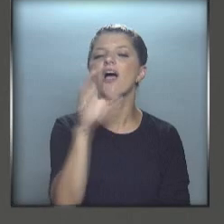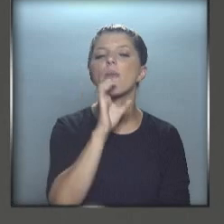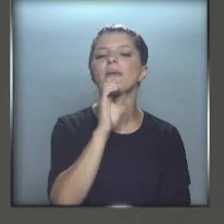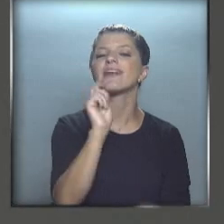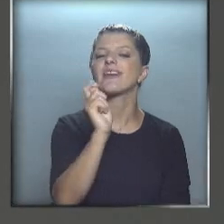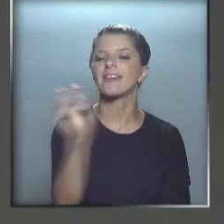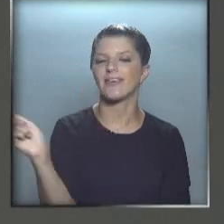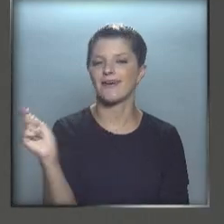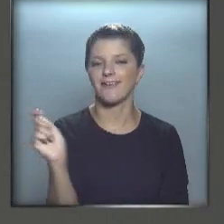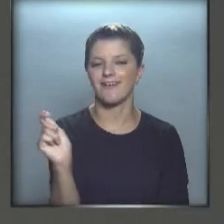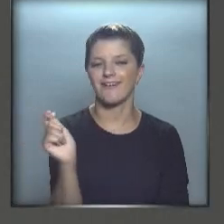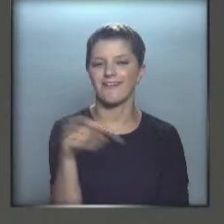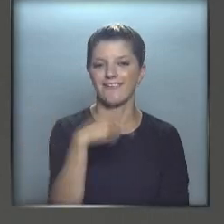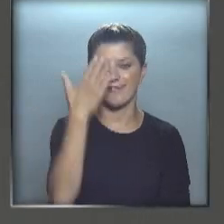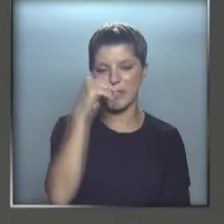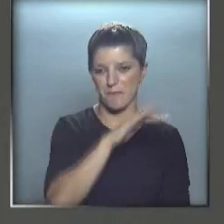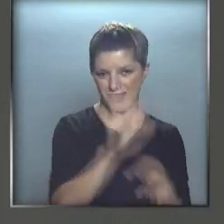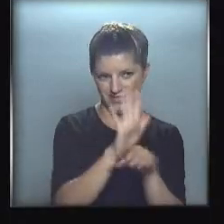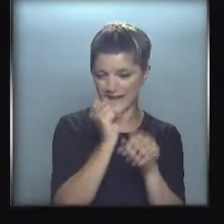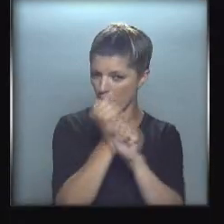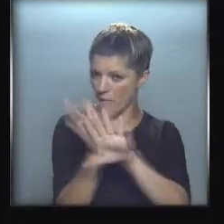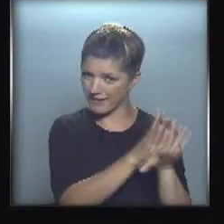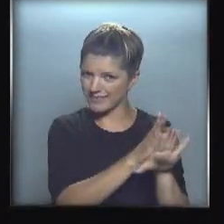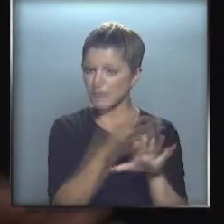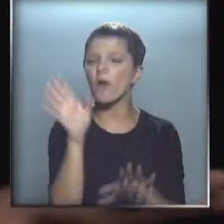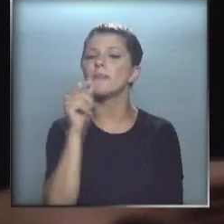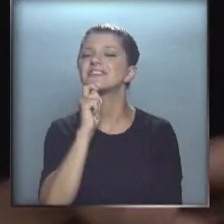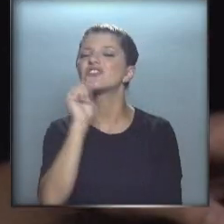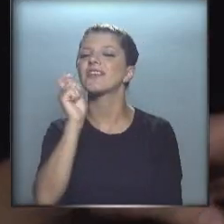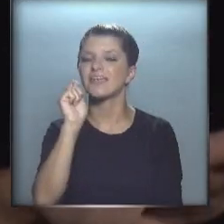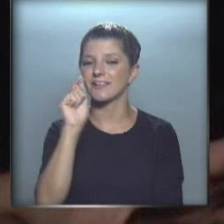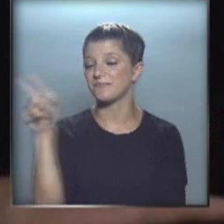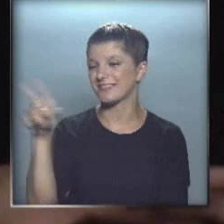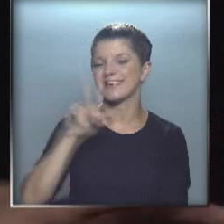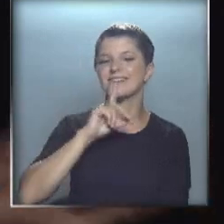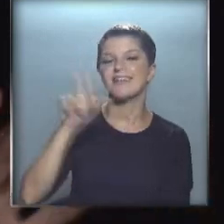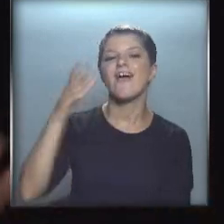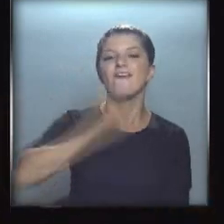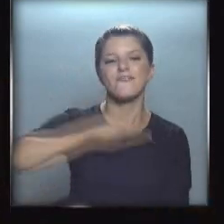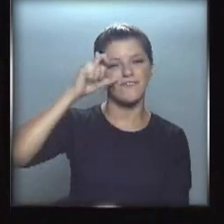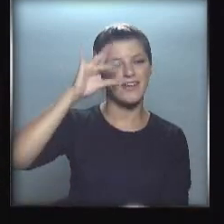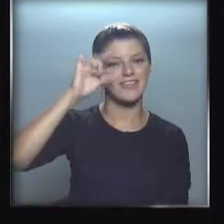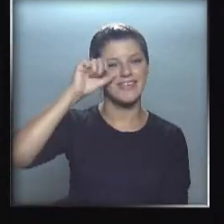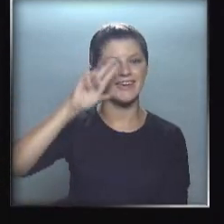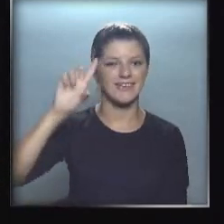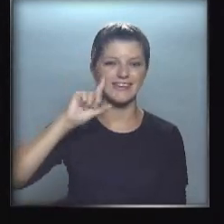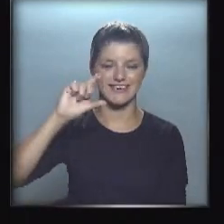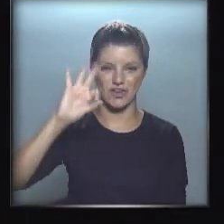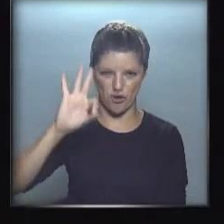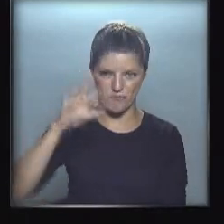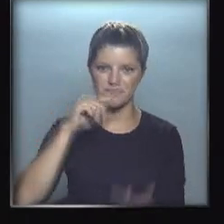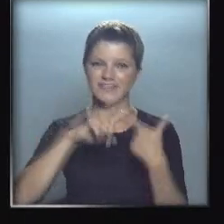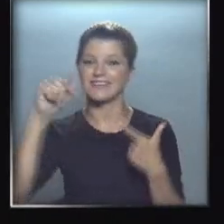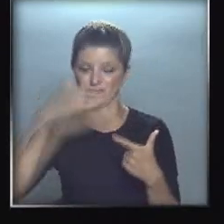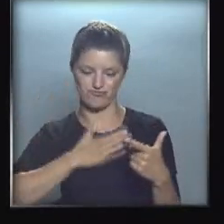aire. Talo. Y Fede, Talo. Y Fede Coates. Yo creo que con el señor Federico Coates hacemos una buena dupla. ¿Cuál es la más pesada? ¿La más pesada que